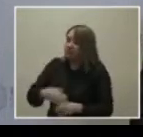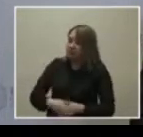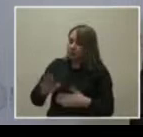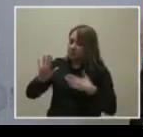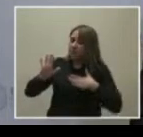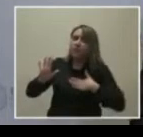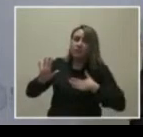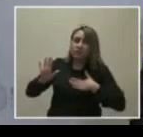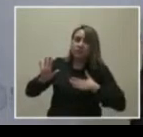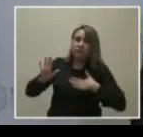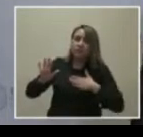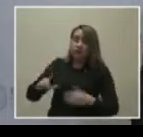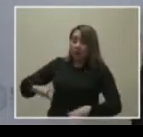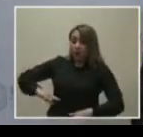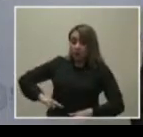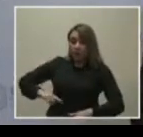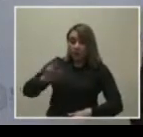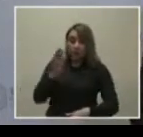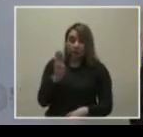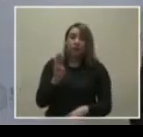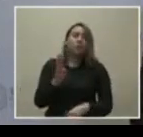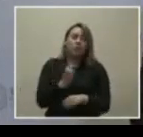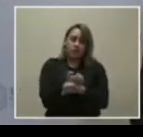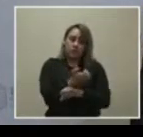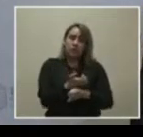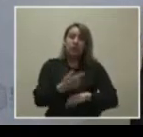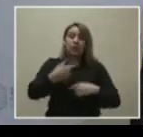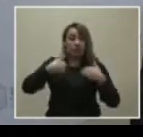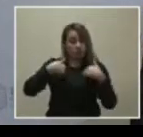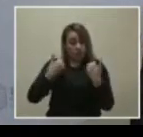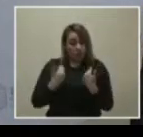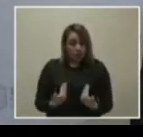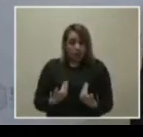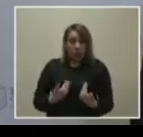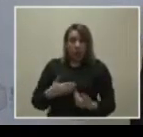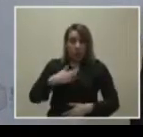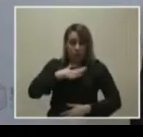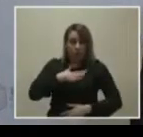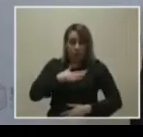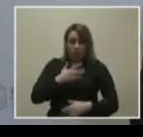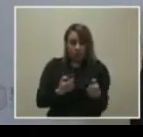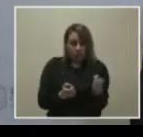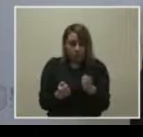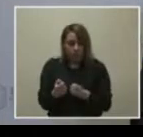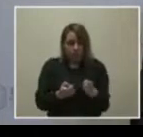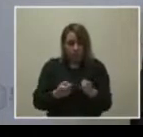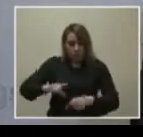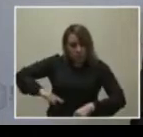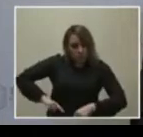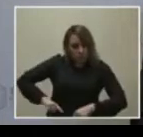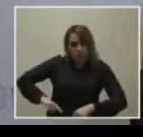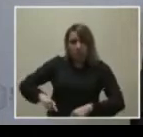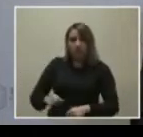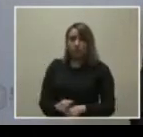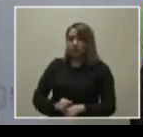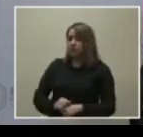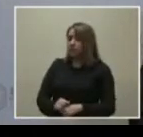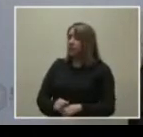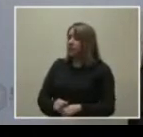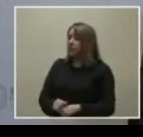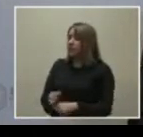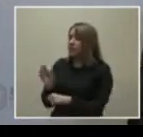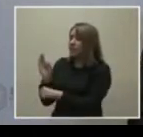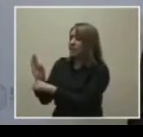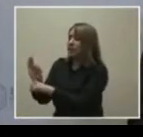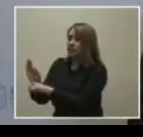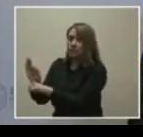como gobierno del Estado, el mío de manera personal como gobernadora, para darle seguimiento puntual a las